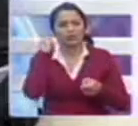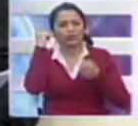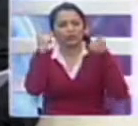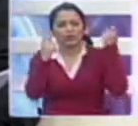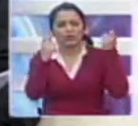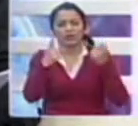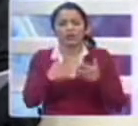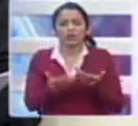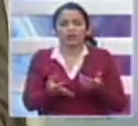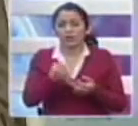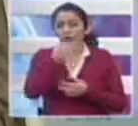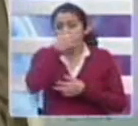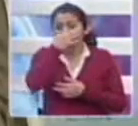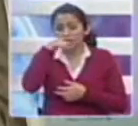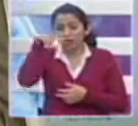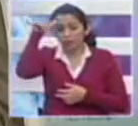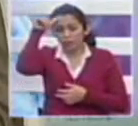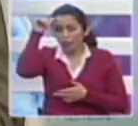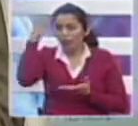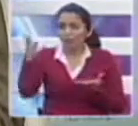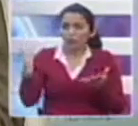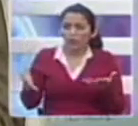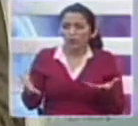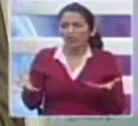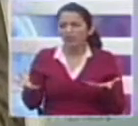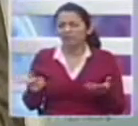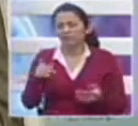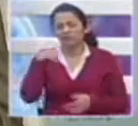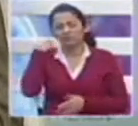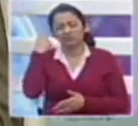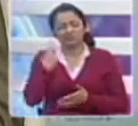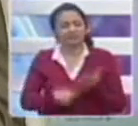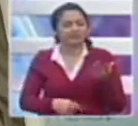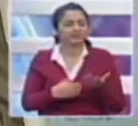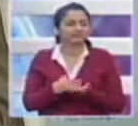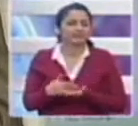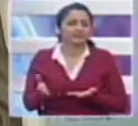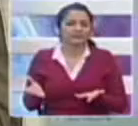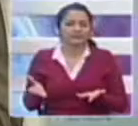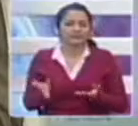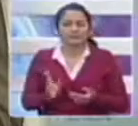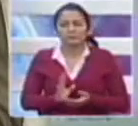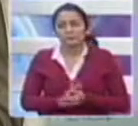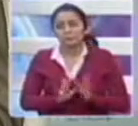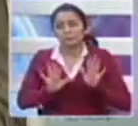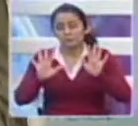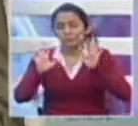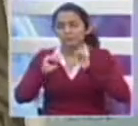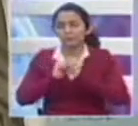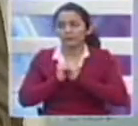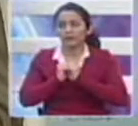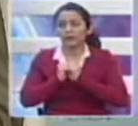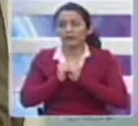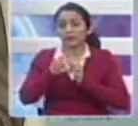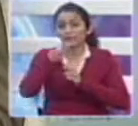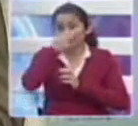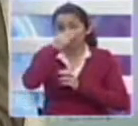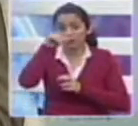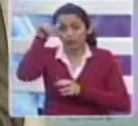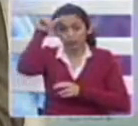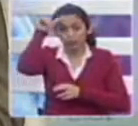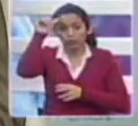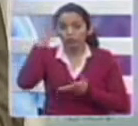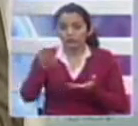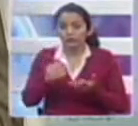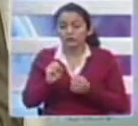fiestas? A ver, habrá espectáculos diversos, va a haber también corrida de toros el día, me